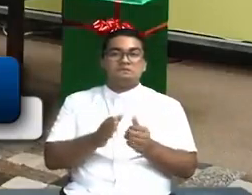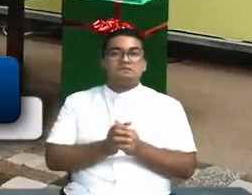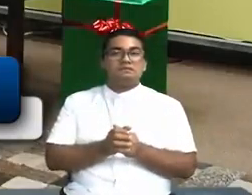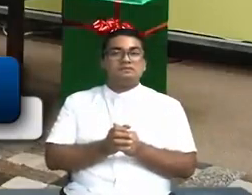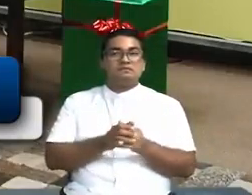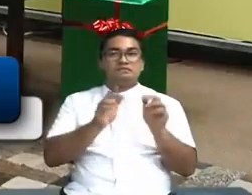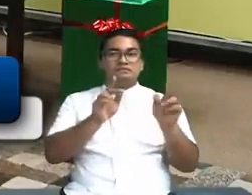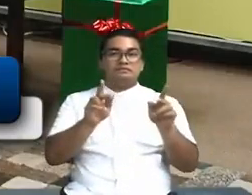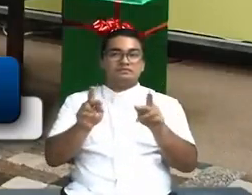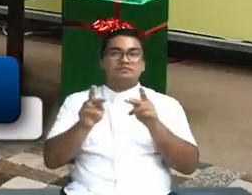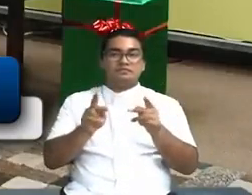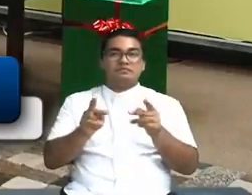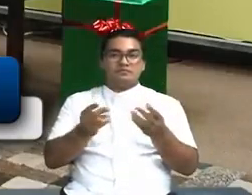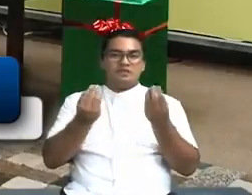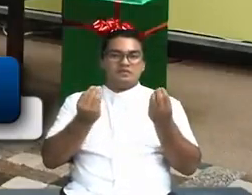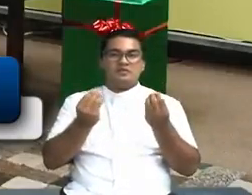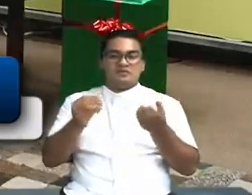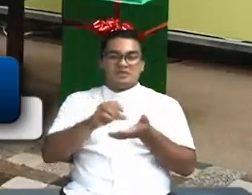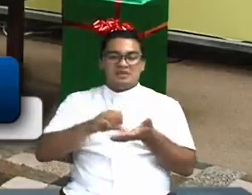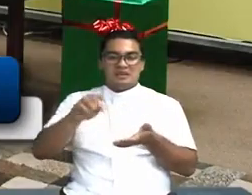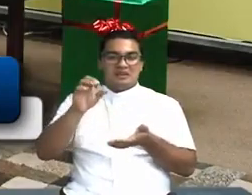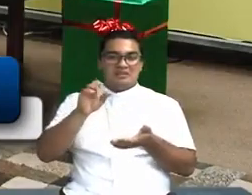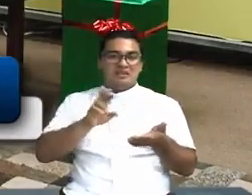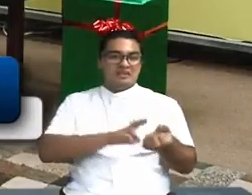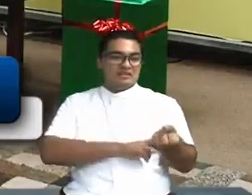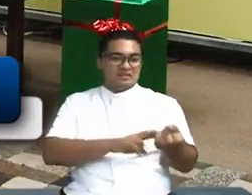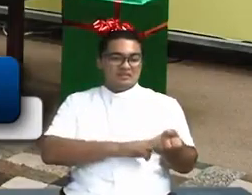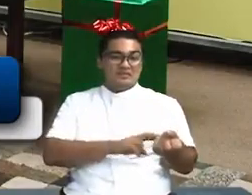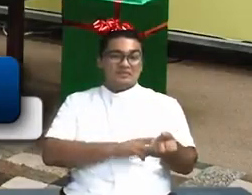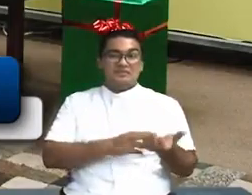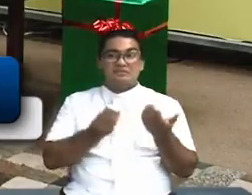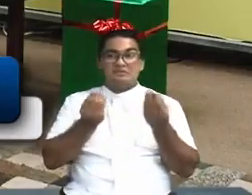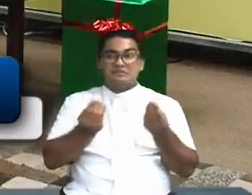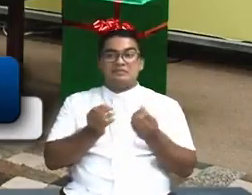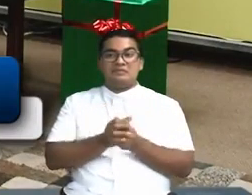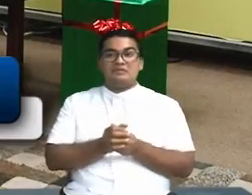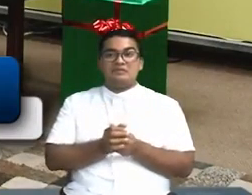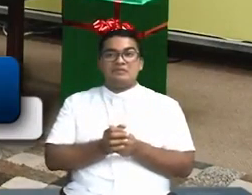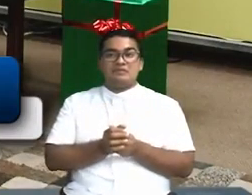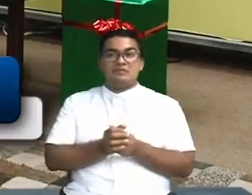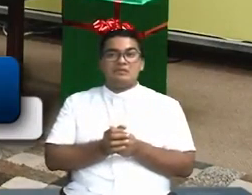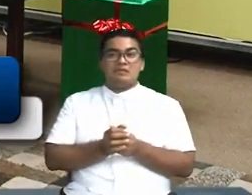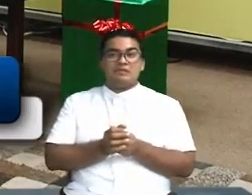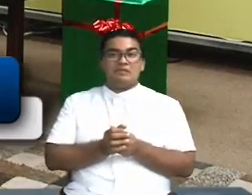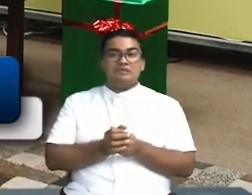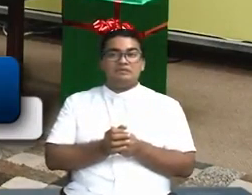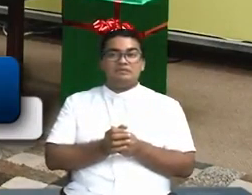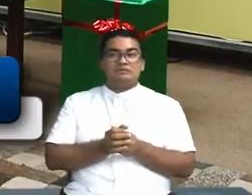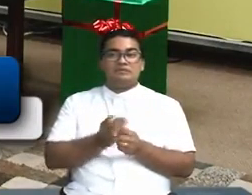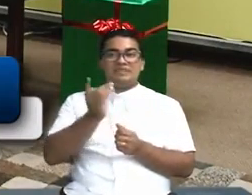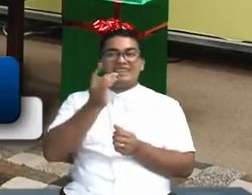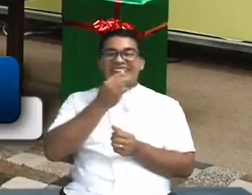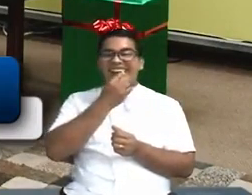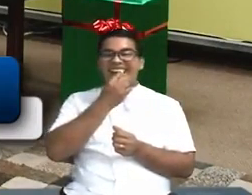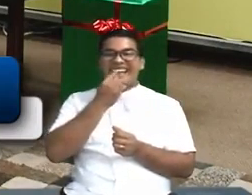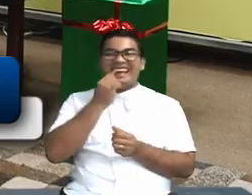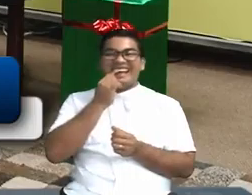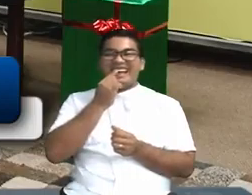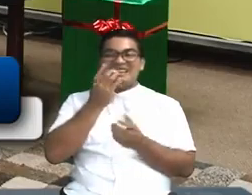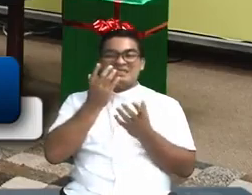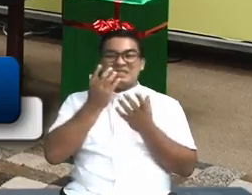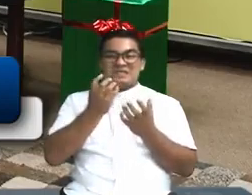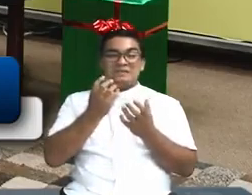que comen también mucha grasa, muchos azúcares, esto va deteriorando la parte de los dientes y al final pues lo que te va a provocar